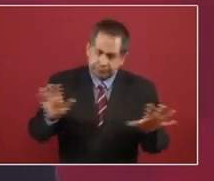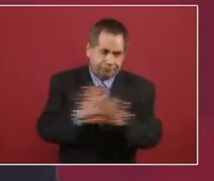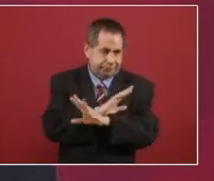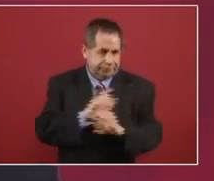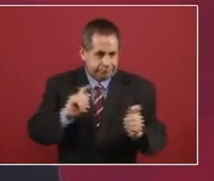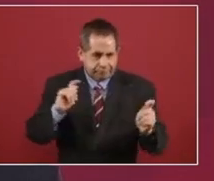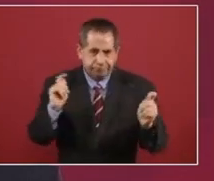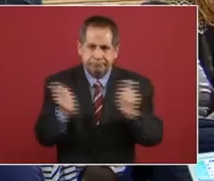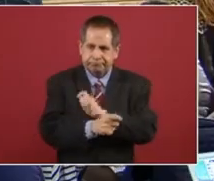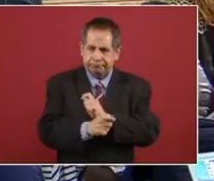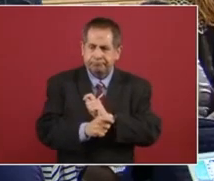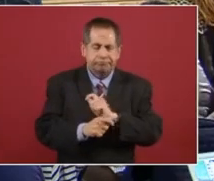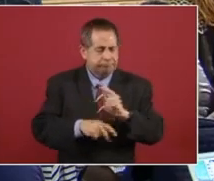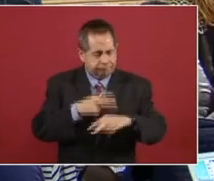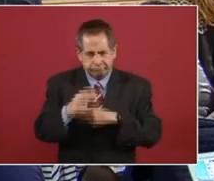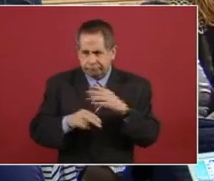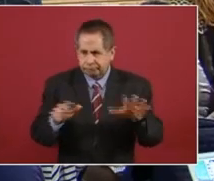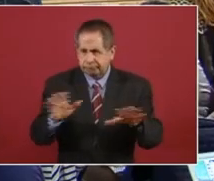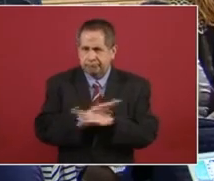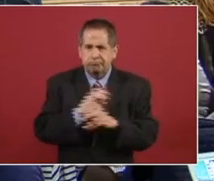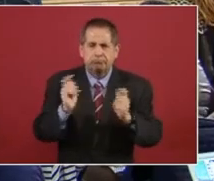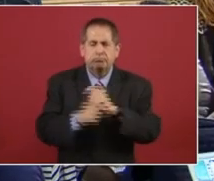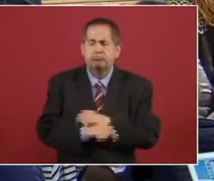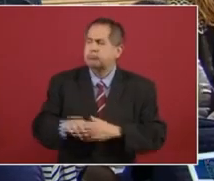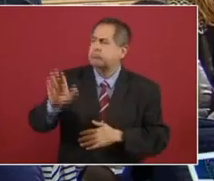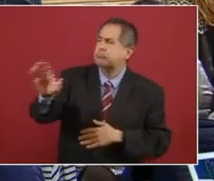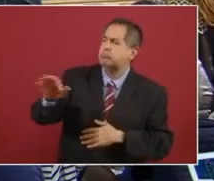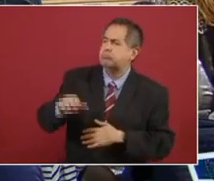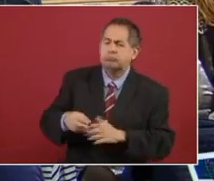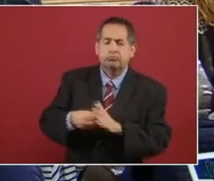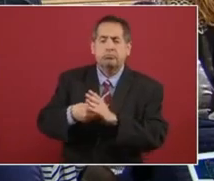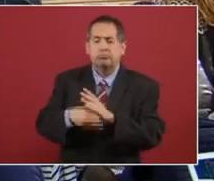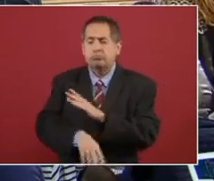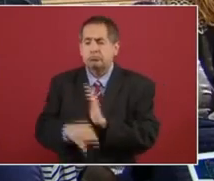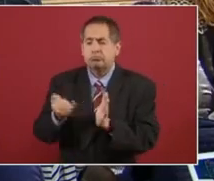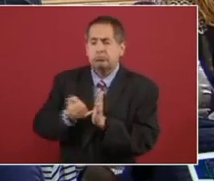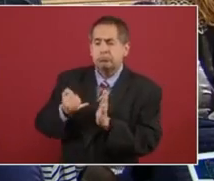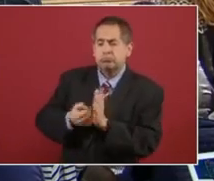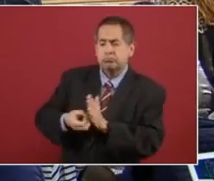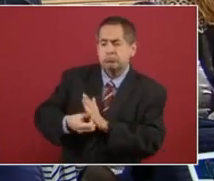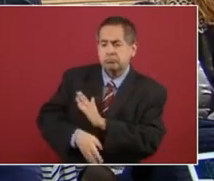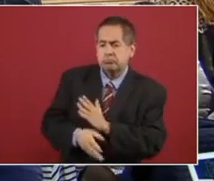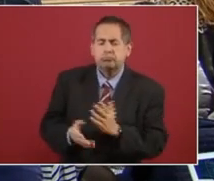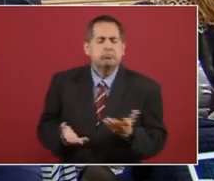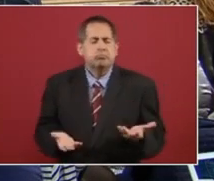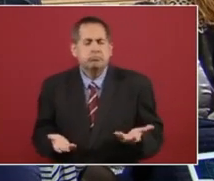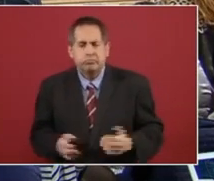cambiando sobre este procedimiento. Y el tema de evasores, presidente.